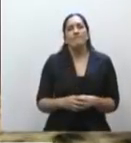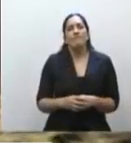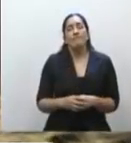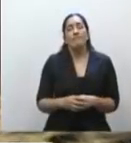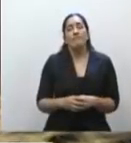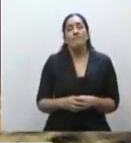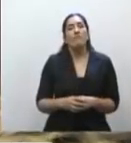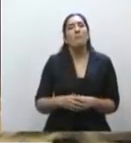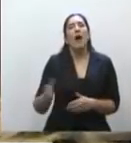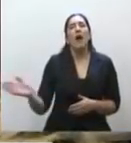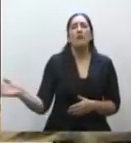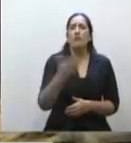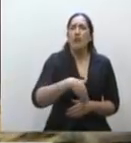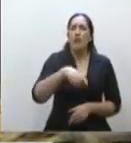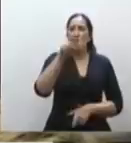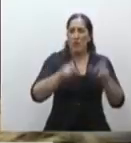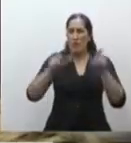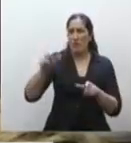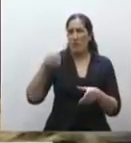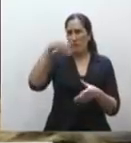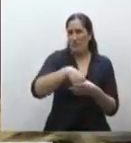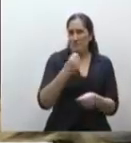con todos los legisladores y legisladoras